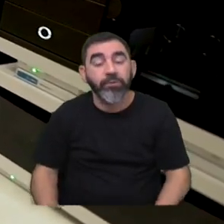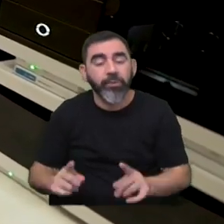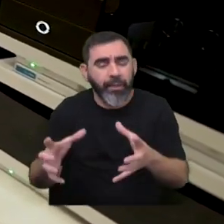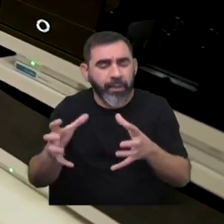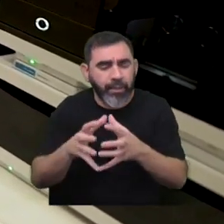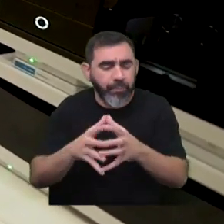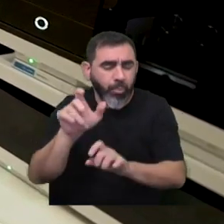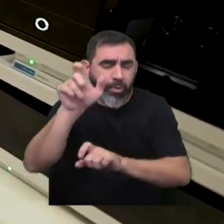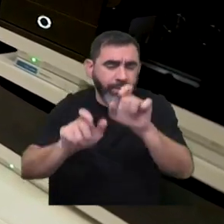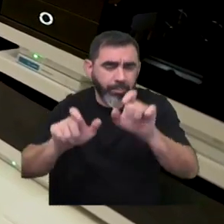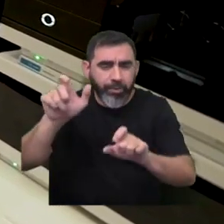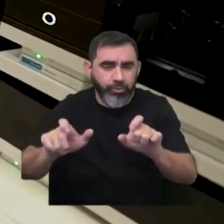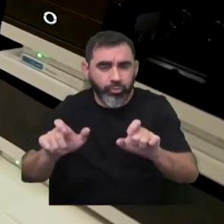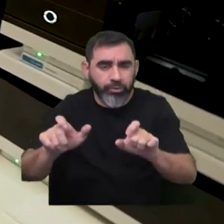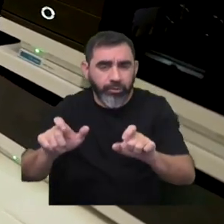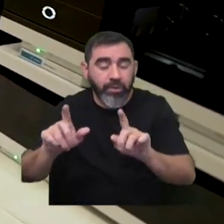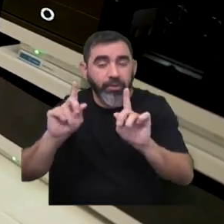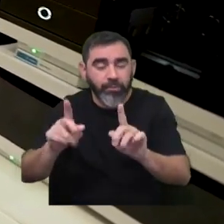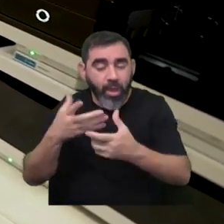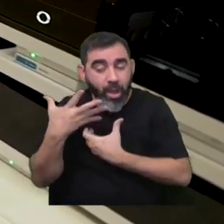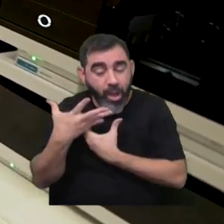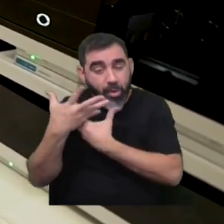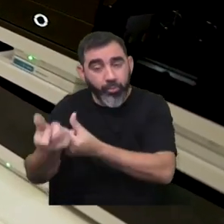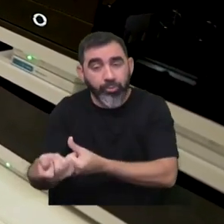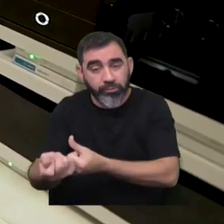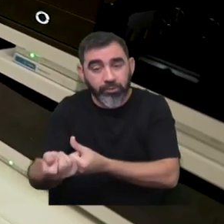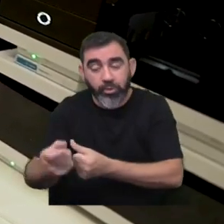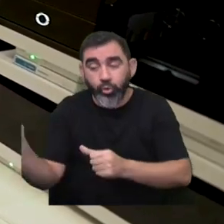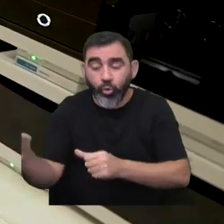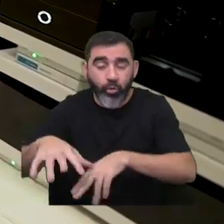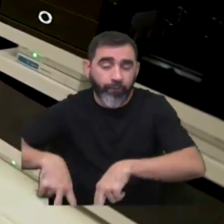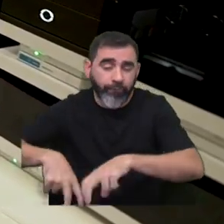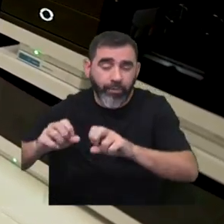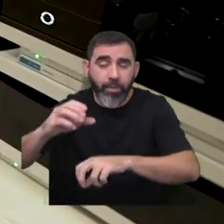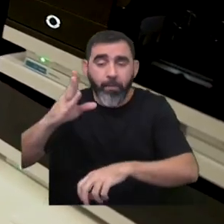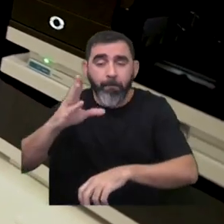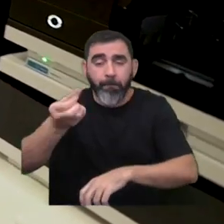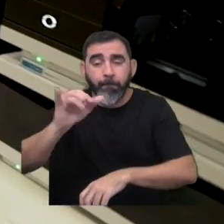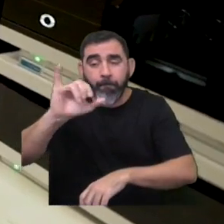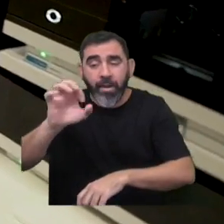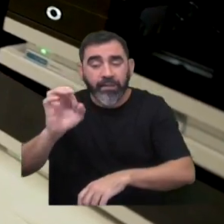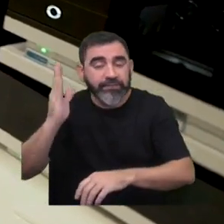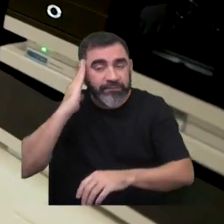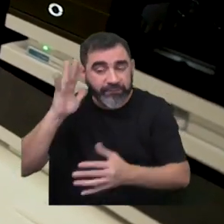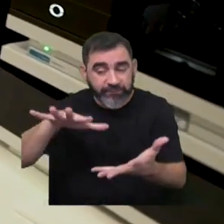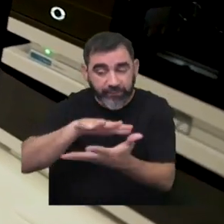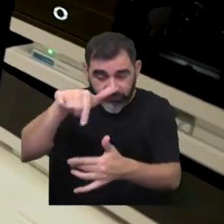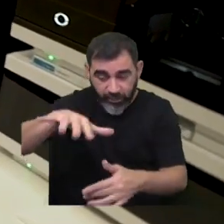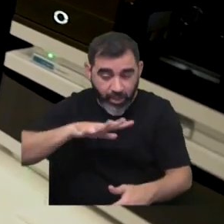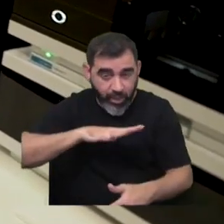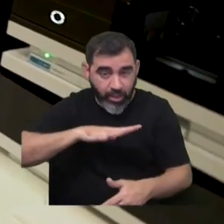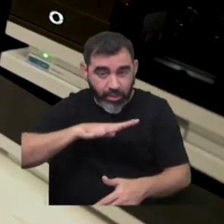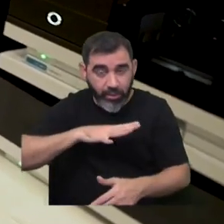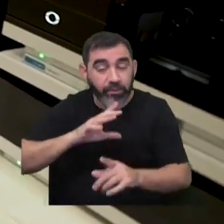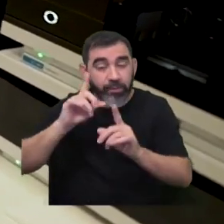de gente más senior que también apoya. Y después todos los investigadores del país saben que esta infraestructura está acá y que